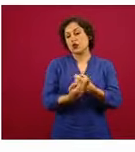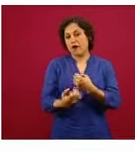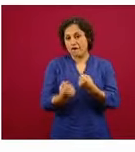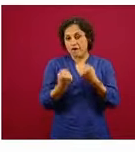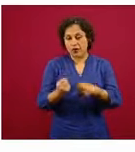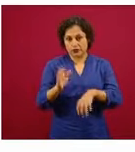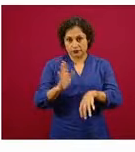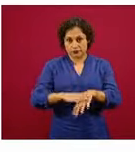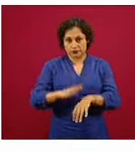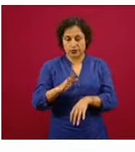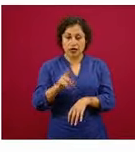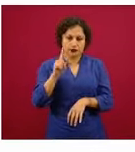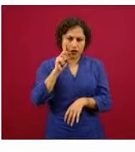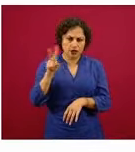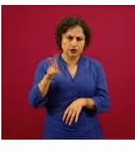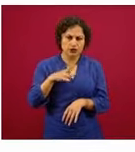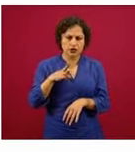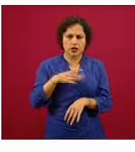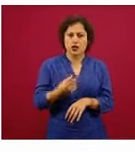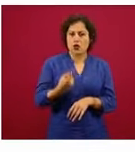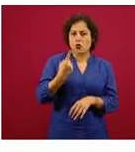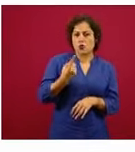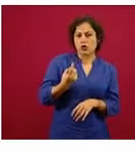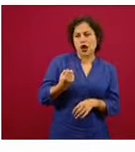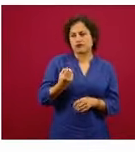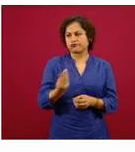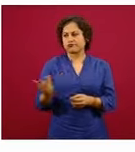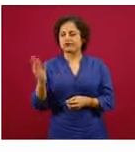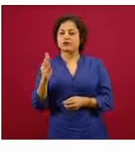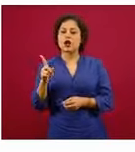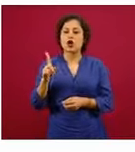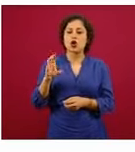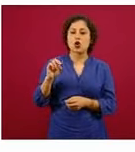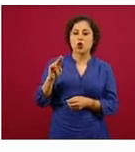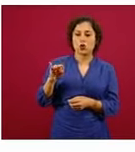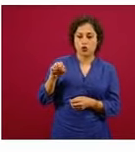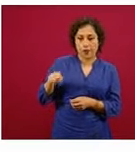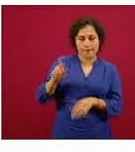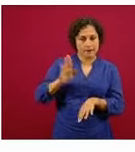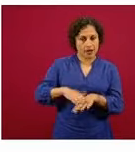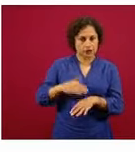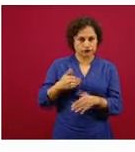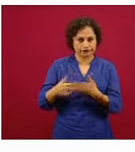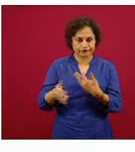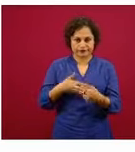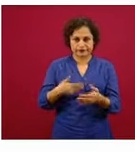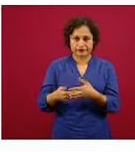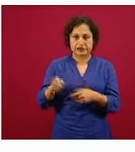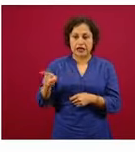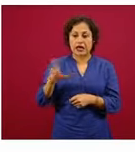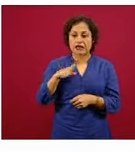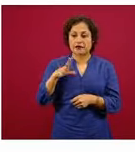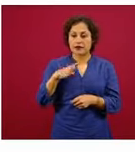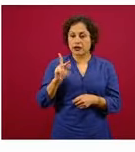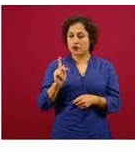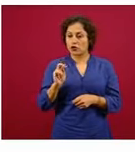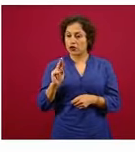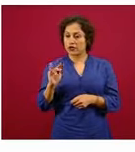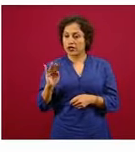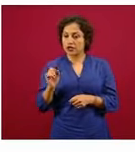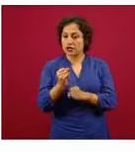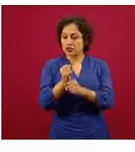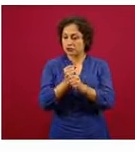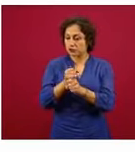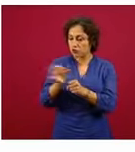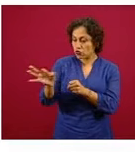hay varias, pero LONCOM es la más avanzada. Se toman las proteínas de diferentes ámbitos, se estimulan